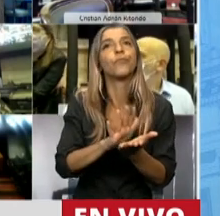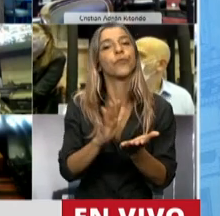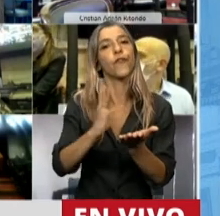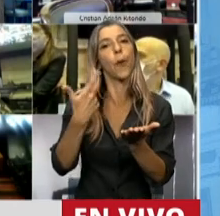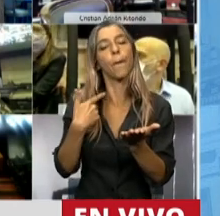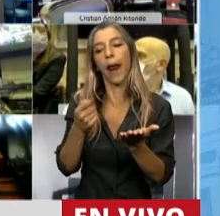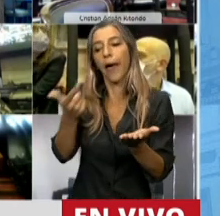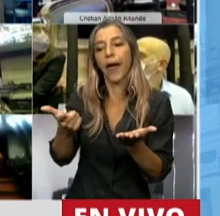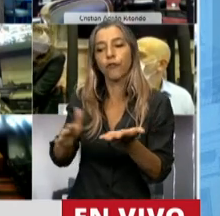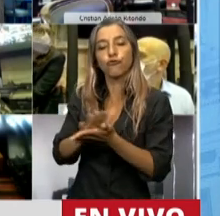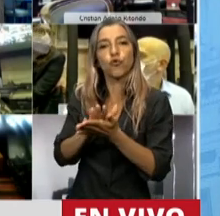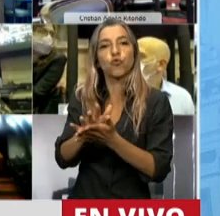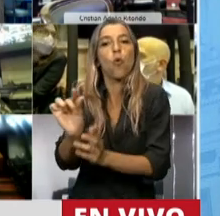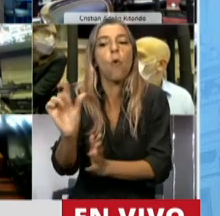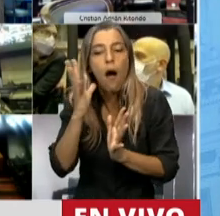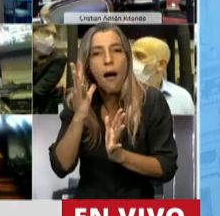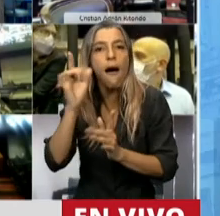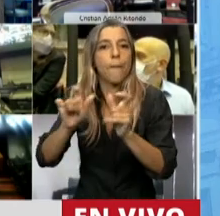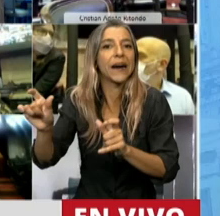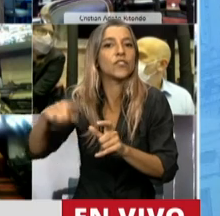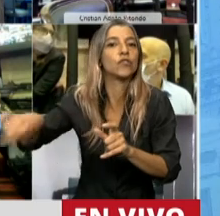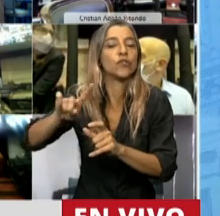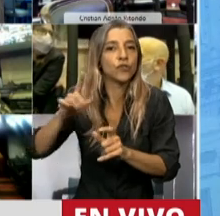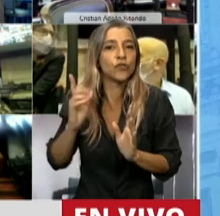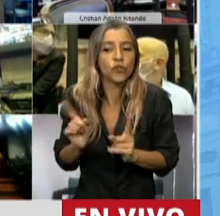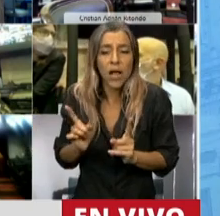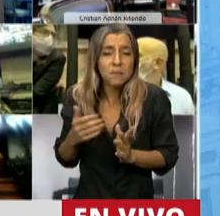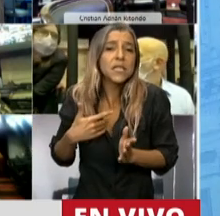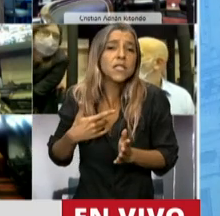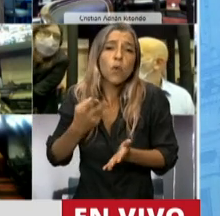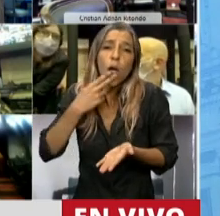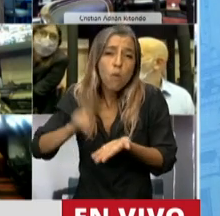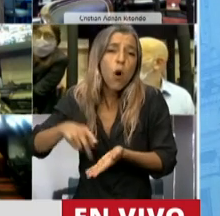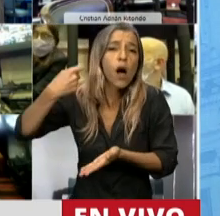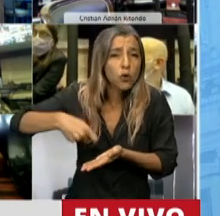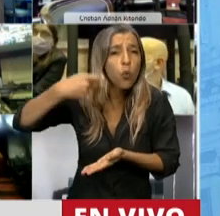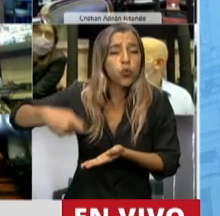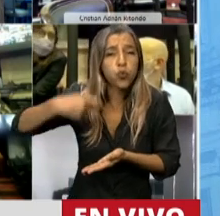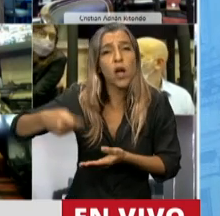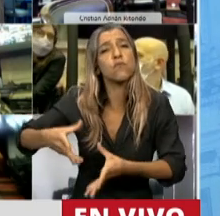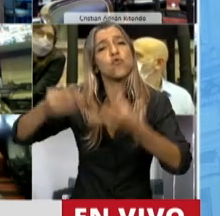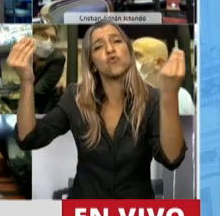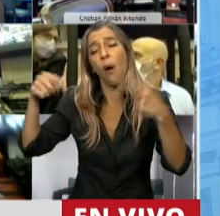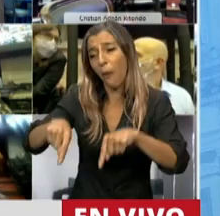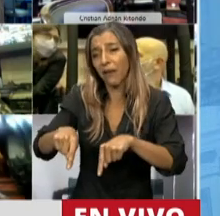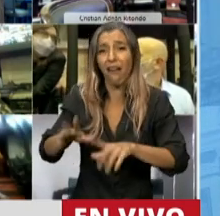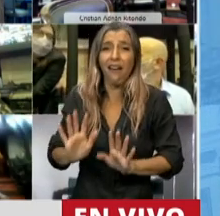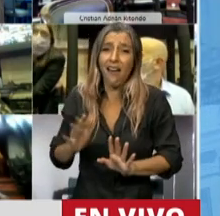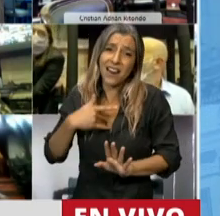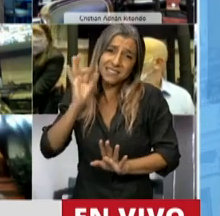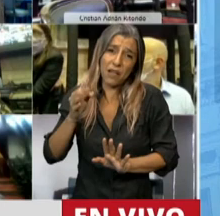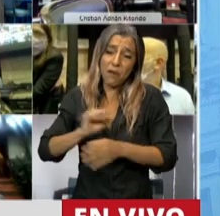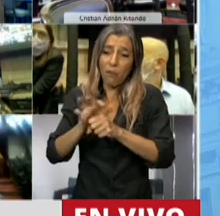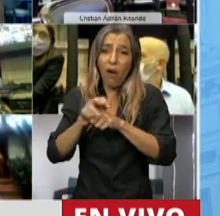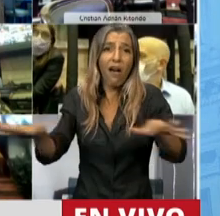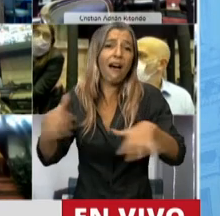una reparación para los contribuyentes que en la actualidad, muchas veces, con sus ingresos vulnerados por la pandemia, deben gastar